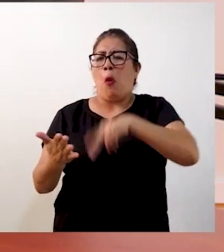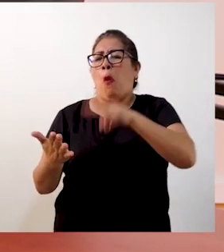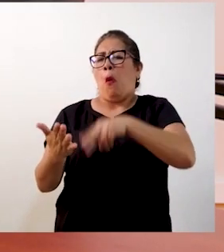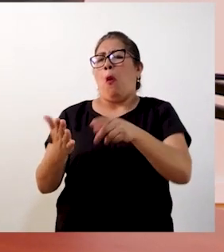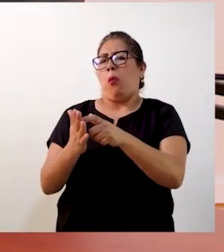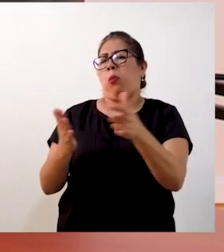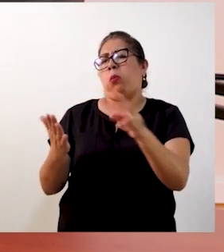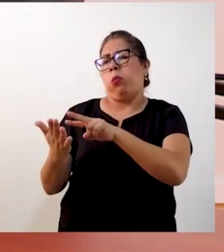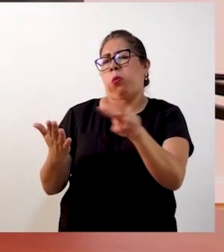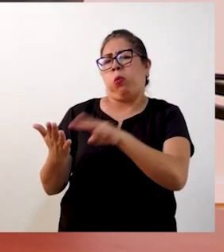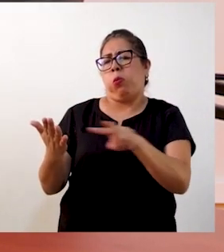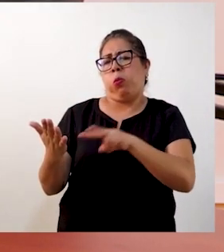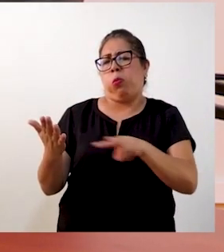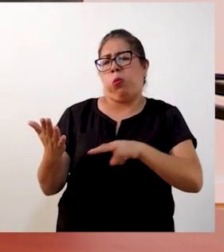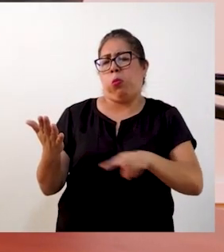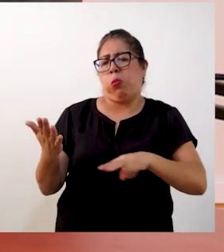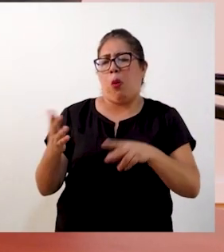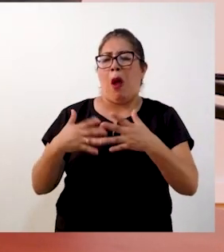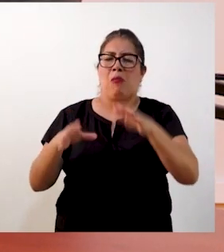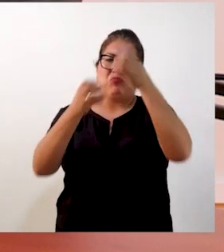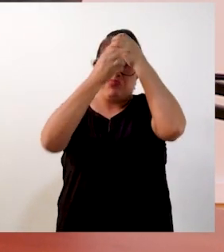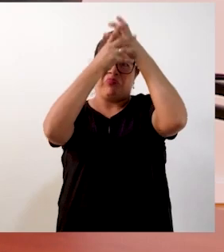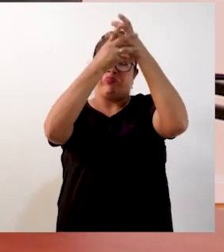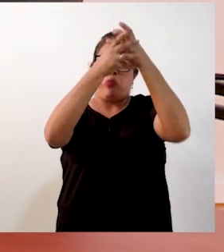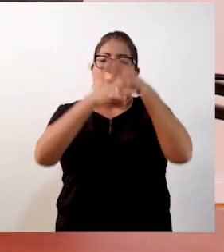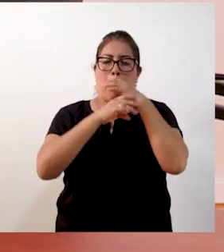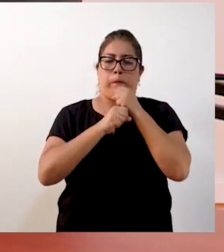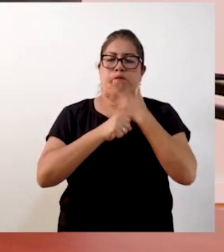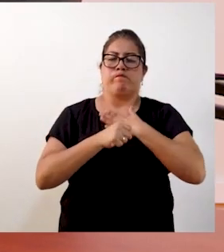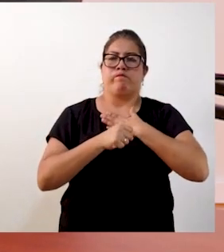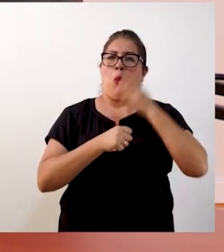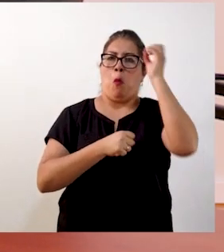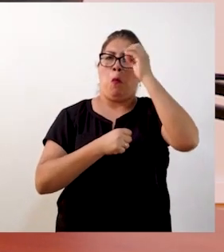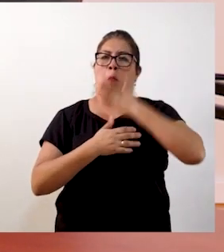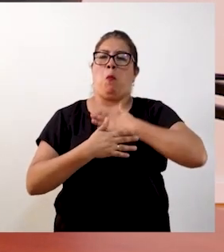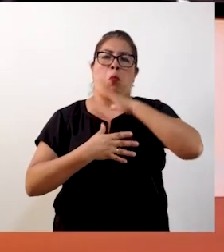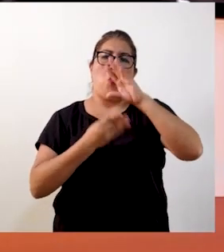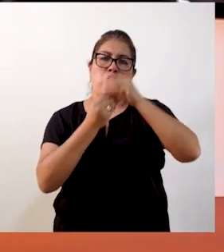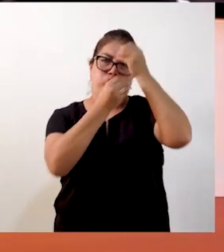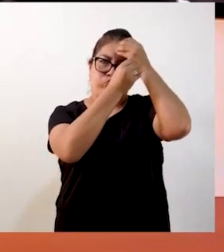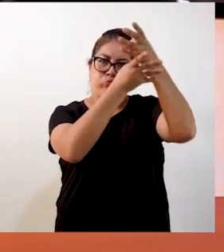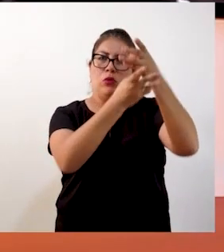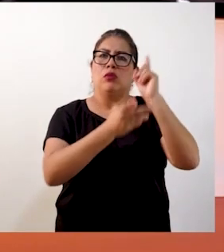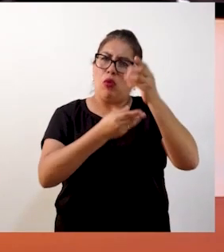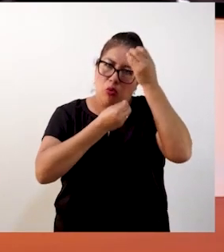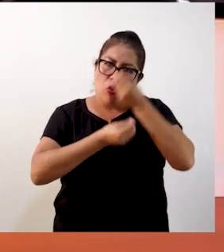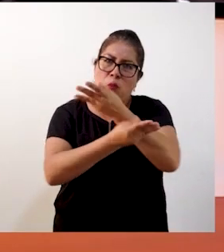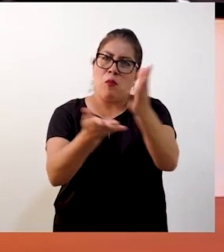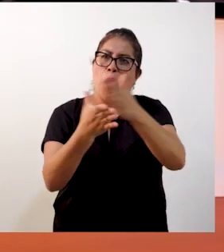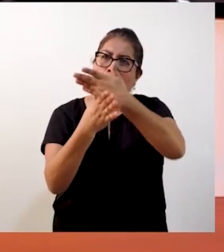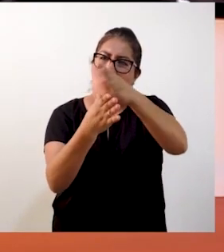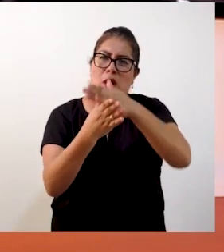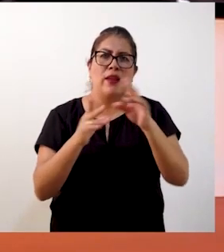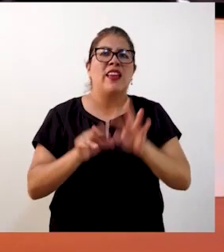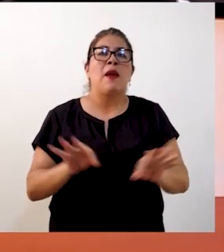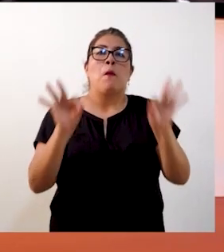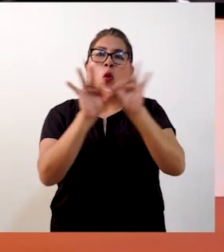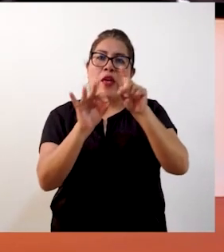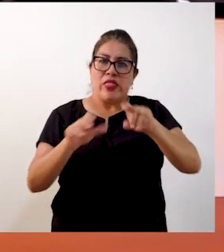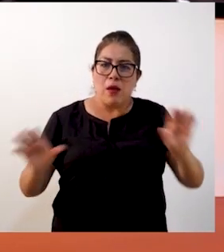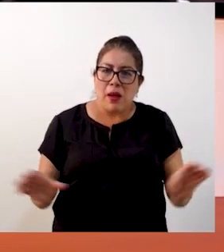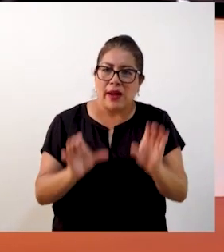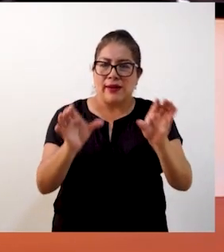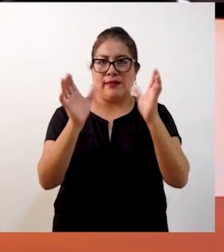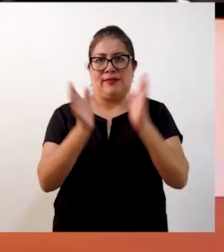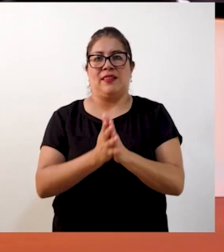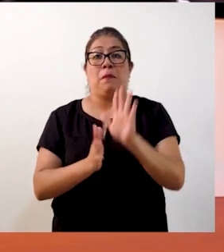grandes libros y no compartirlos? Si no los comentas con nadie. Exacto. Entonces, es importante la actividad social. Una actividad que, por